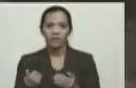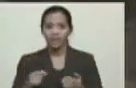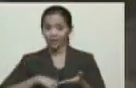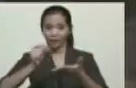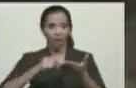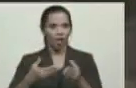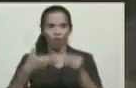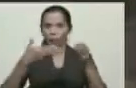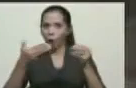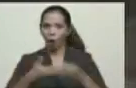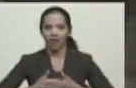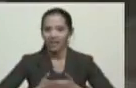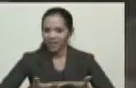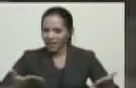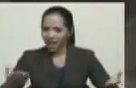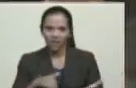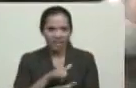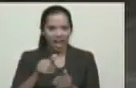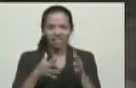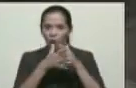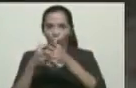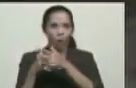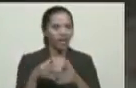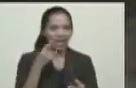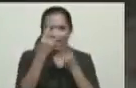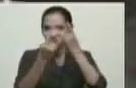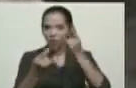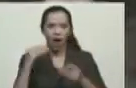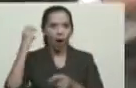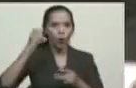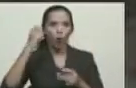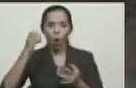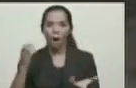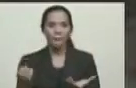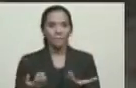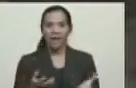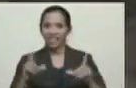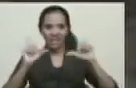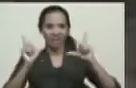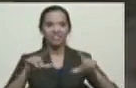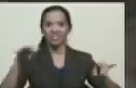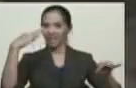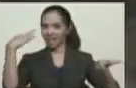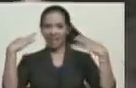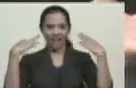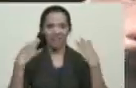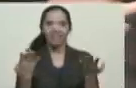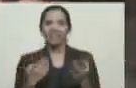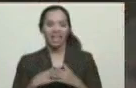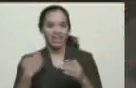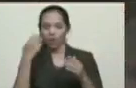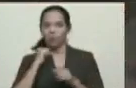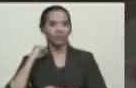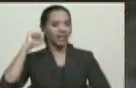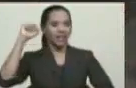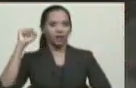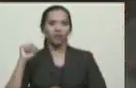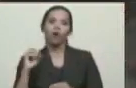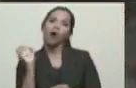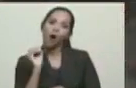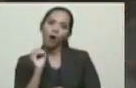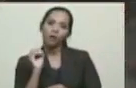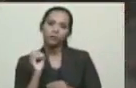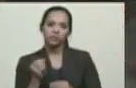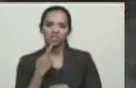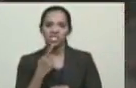en dólares, los viajes a Estados Unidos, los viajes a Europa, te visibilizan en los medios, eres tendencia, eres un héroe. O si